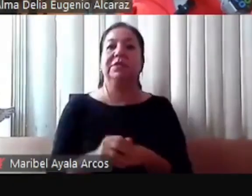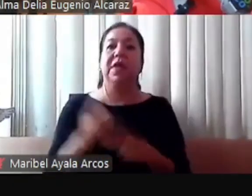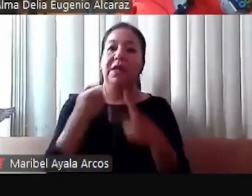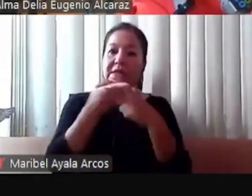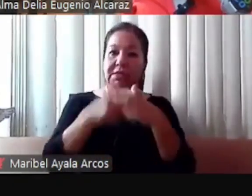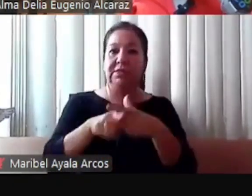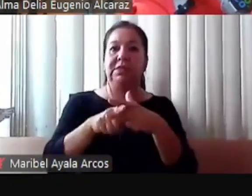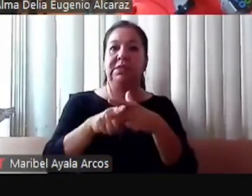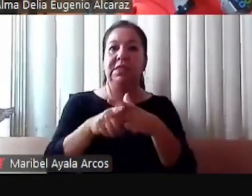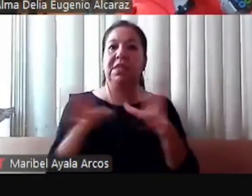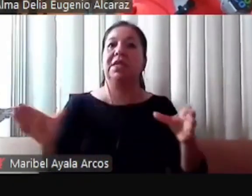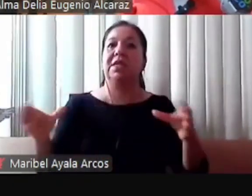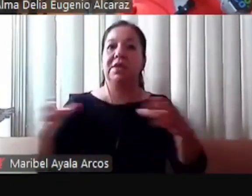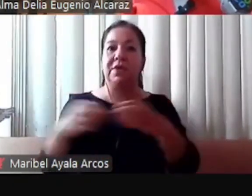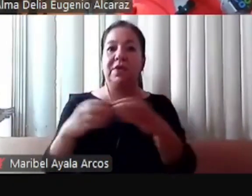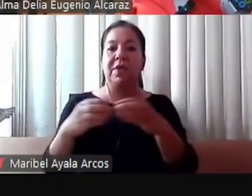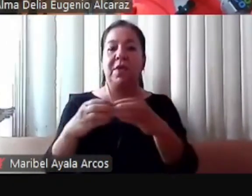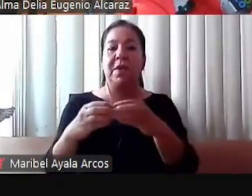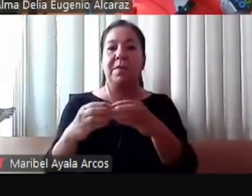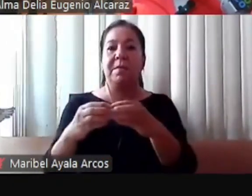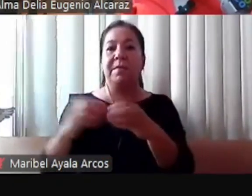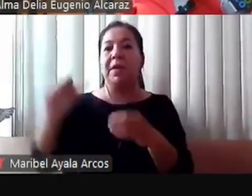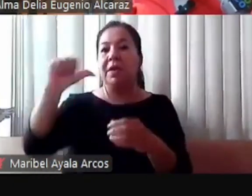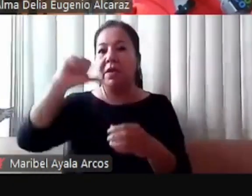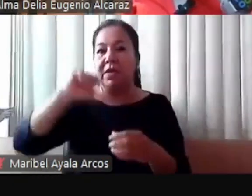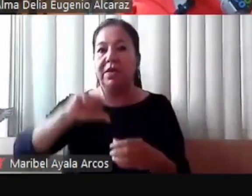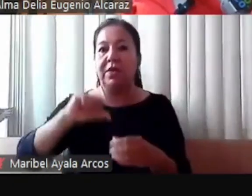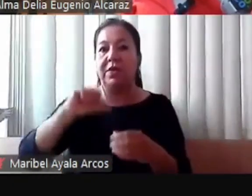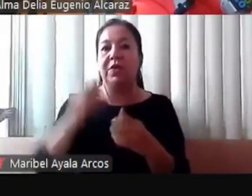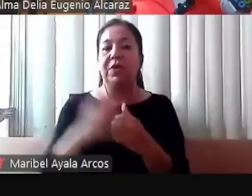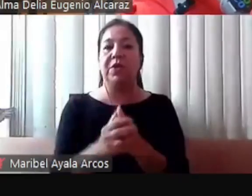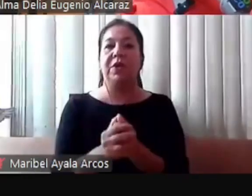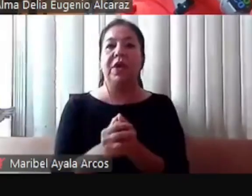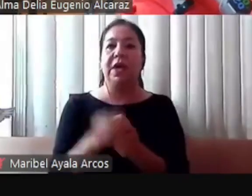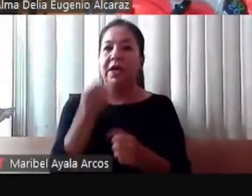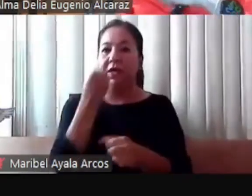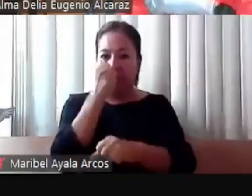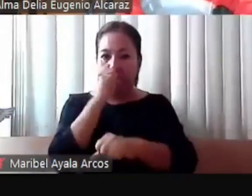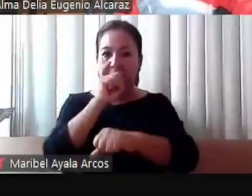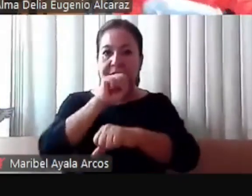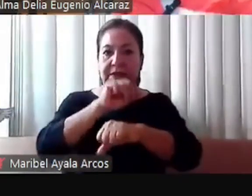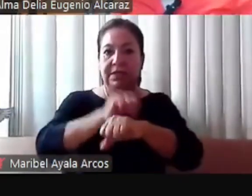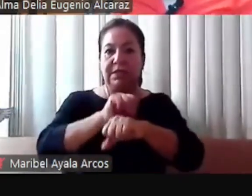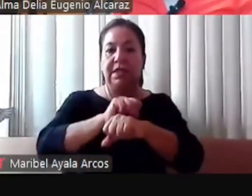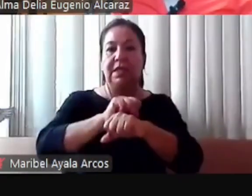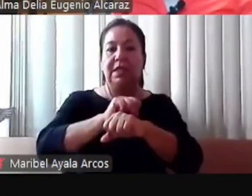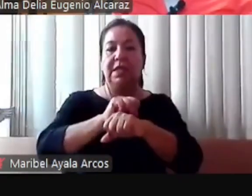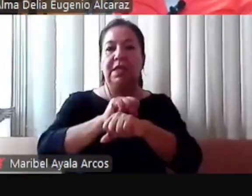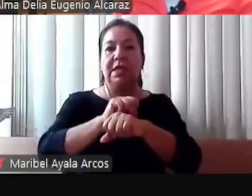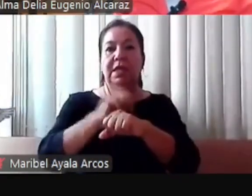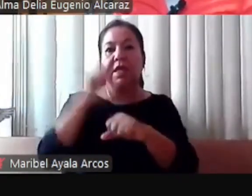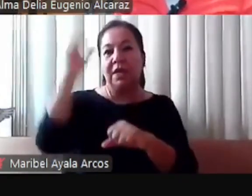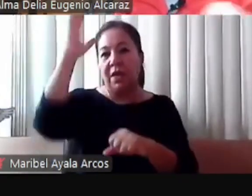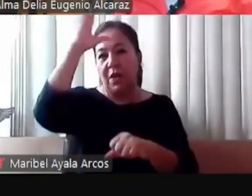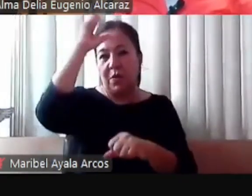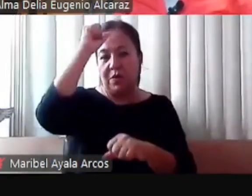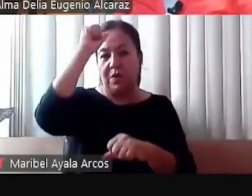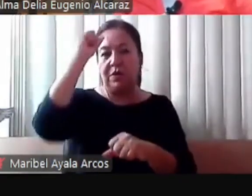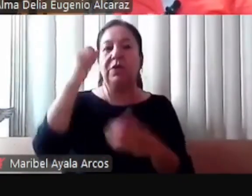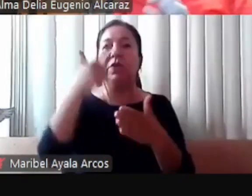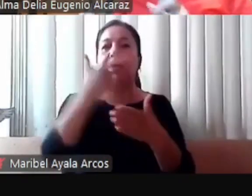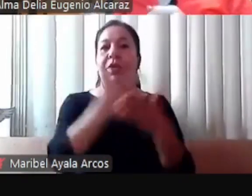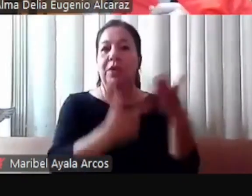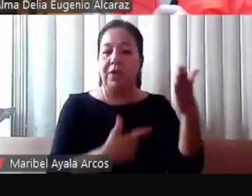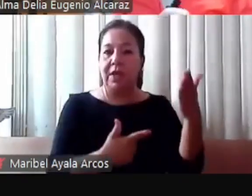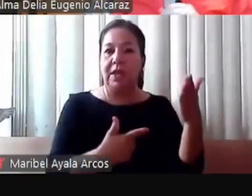sesión de resolución convocada para esta fecha, solicito al secretario general de Acuerdos proceda a verificar el quórum legal